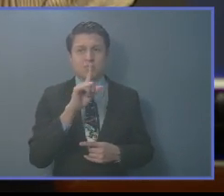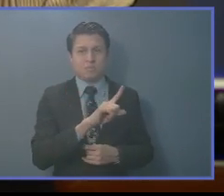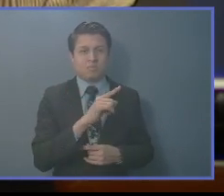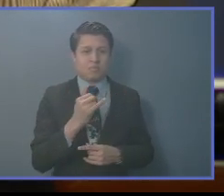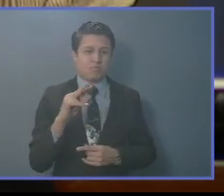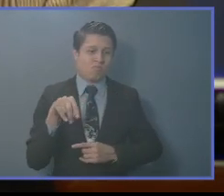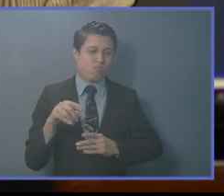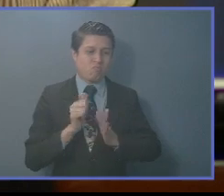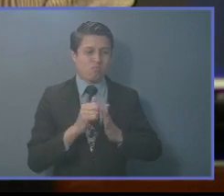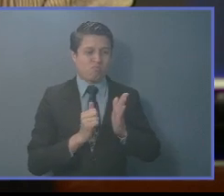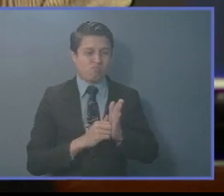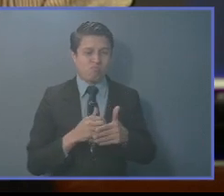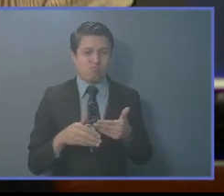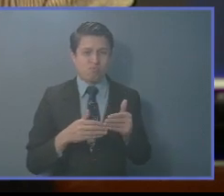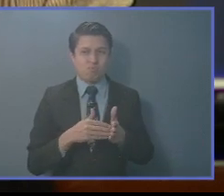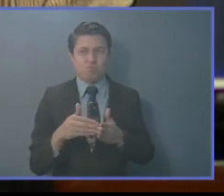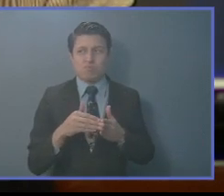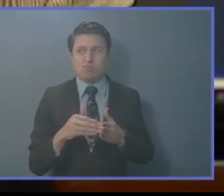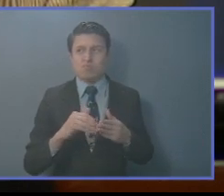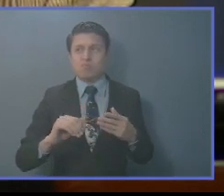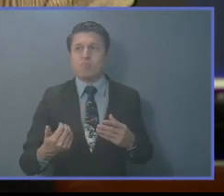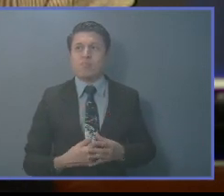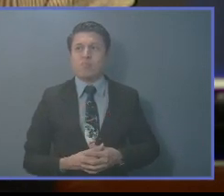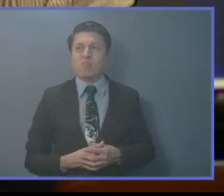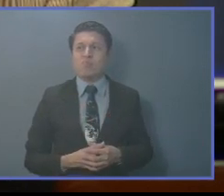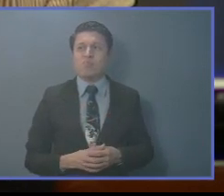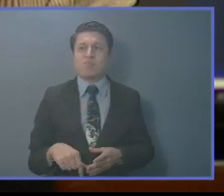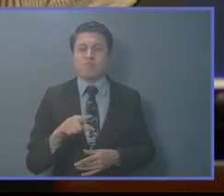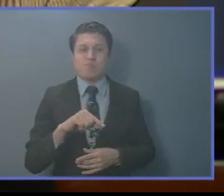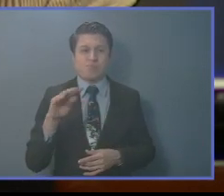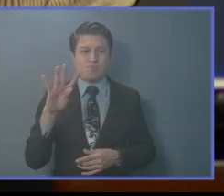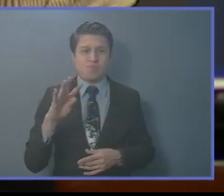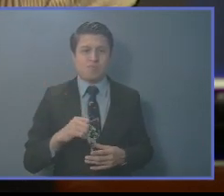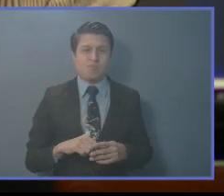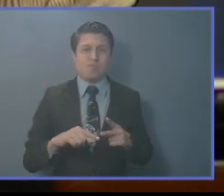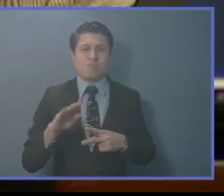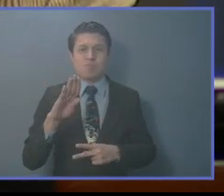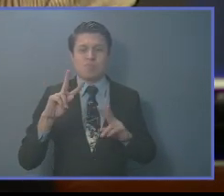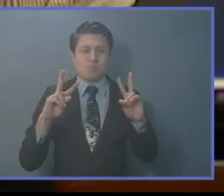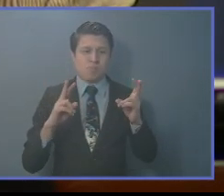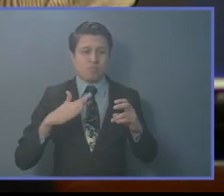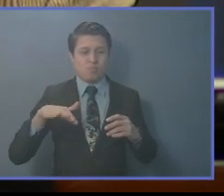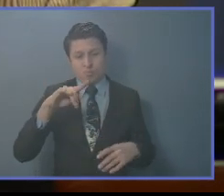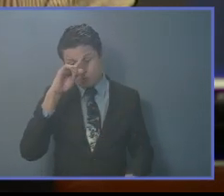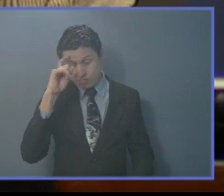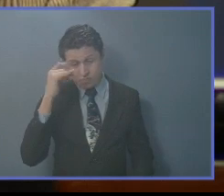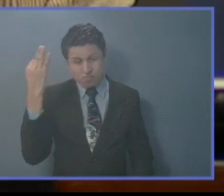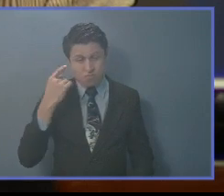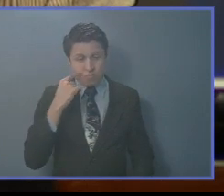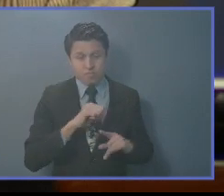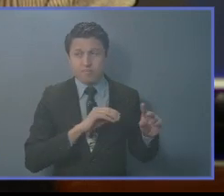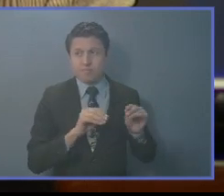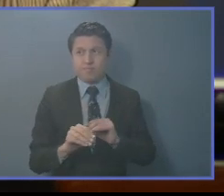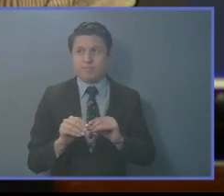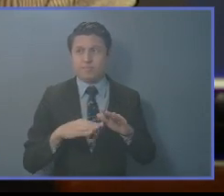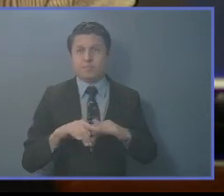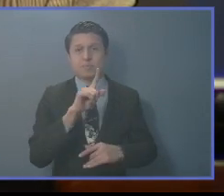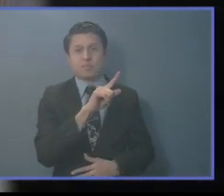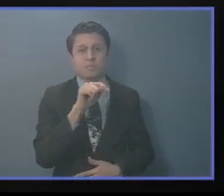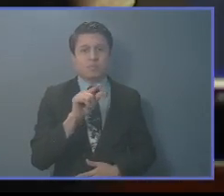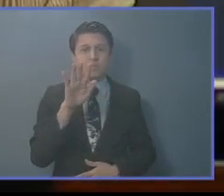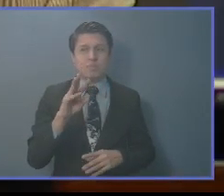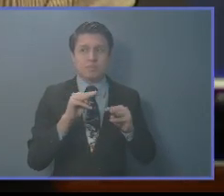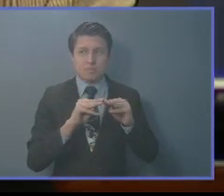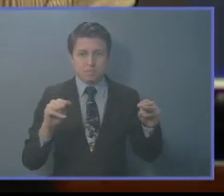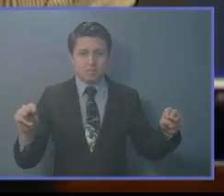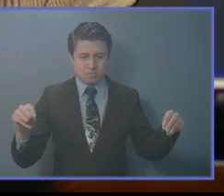en este artículo se mantienen vigentes para la duración de la fase 4. B. El área del lugar de trabajo deberá ser con mínimo 1.5 metros